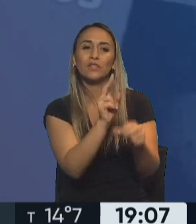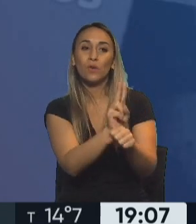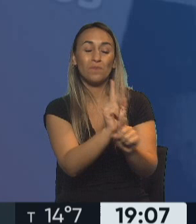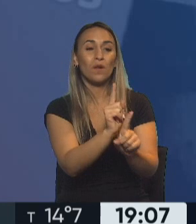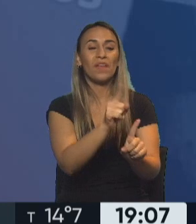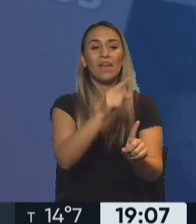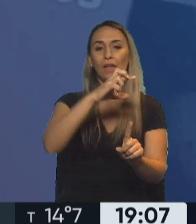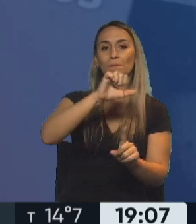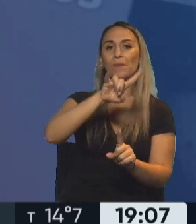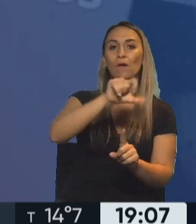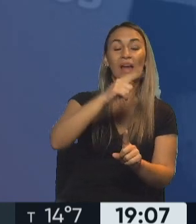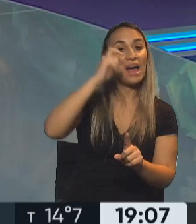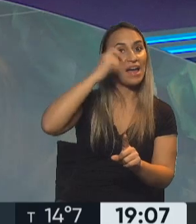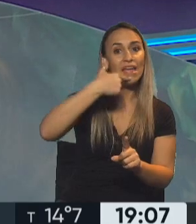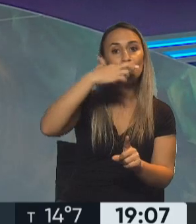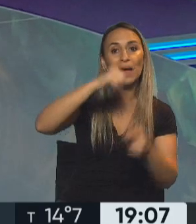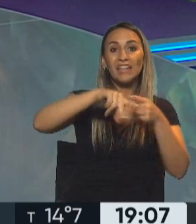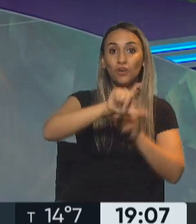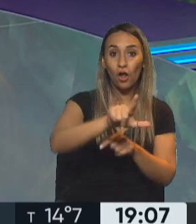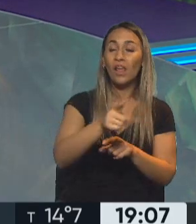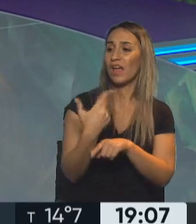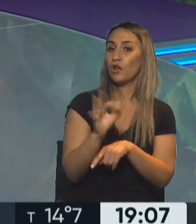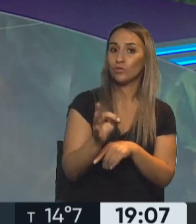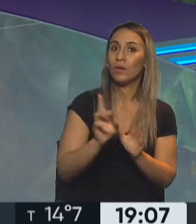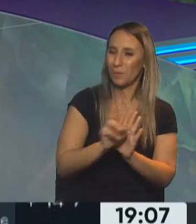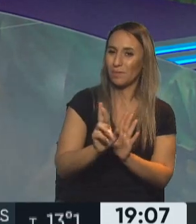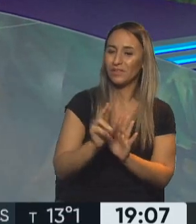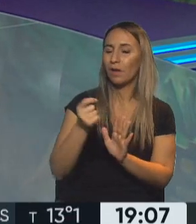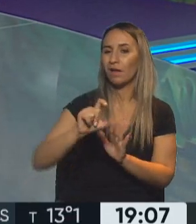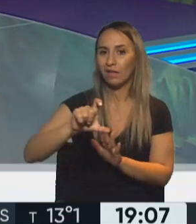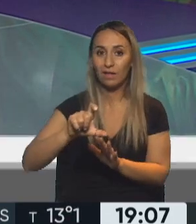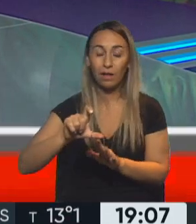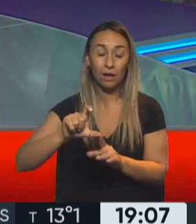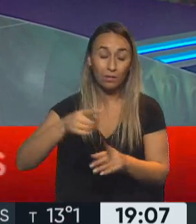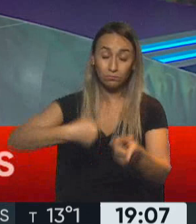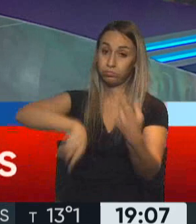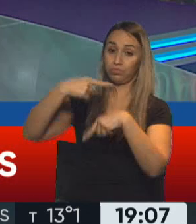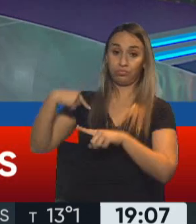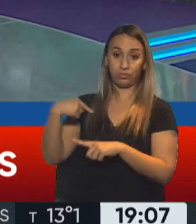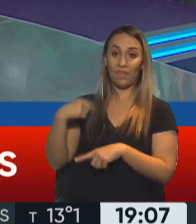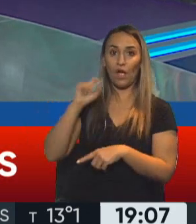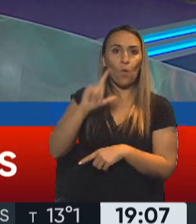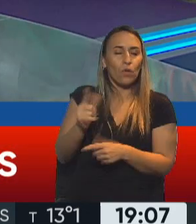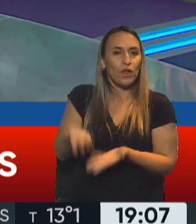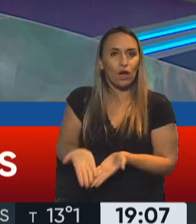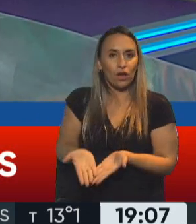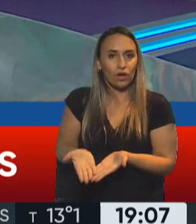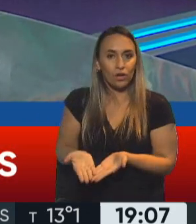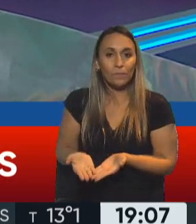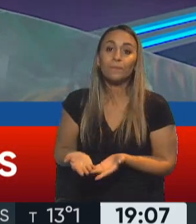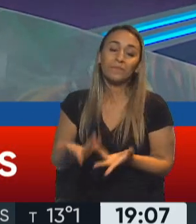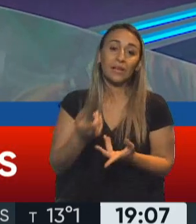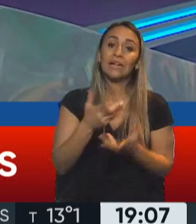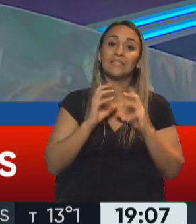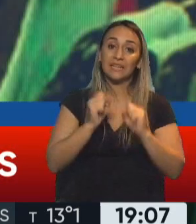Español había autorizado también en octubre. Ahora, al no autorizarlos, entonces me estoy yendo directamente a los precios que tenía en julio. Y la Secretaría de Comercio